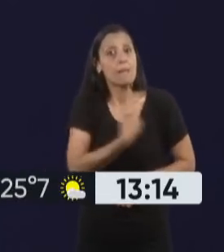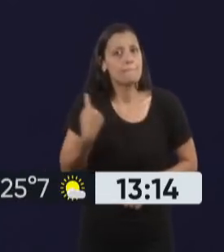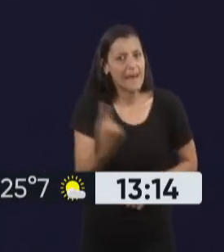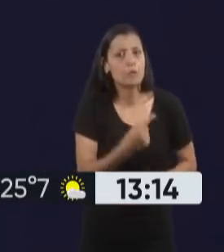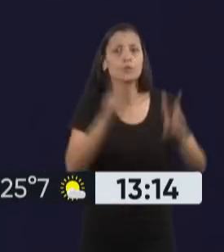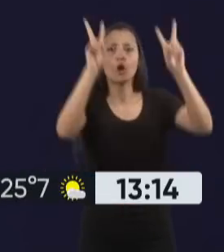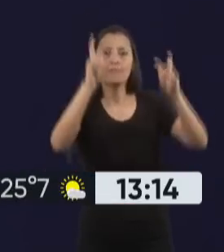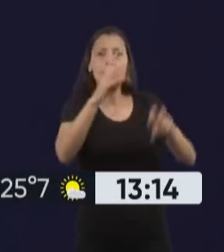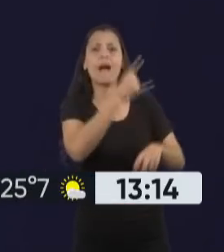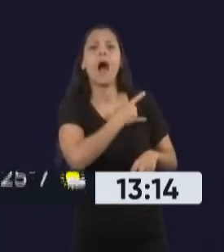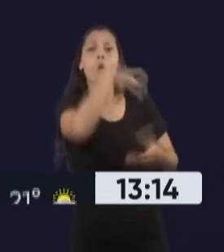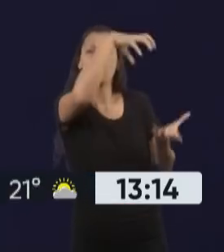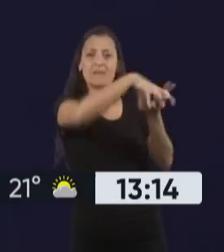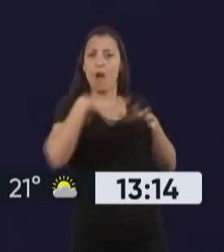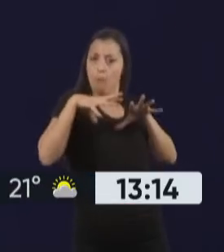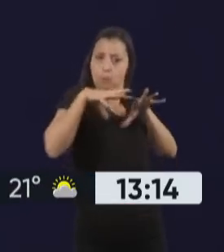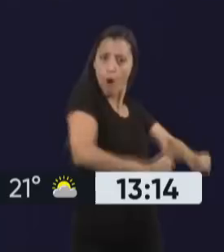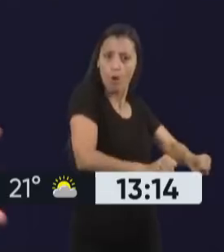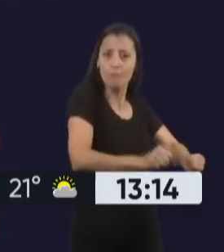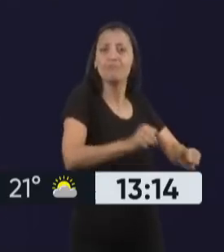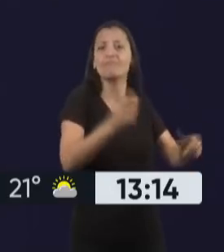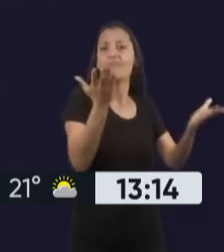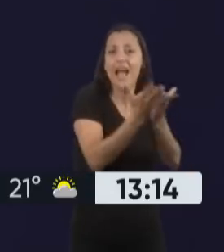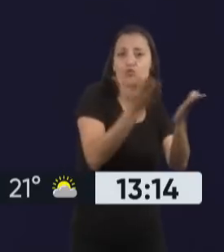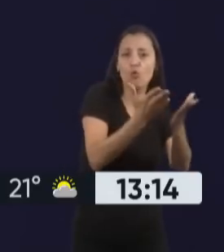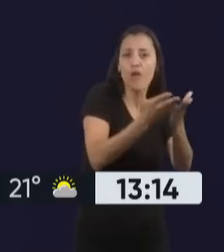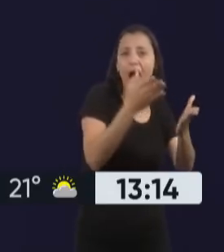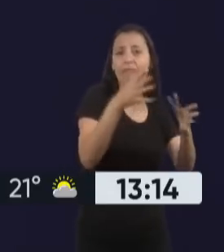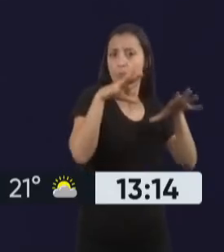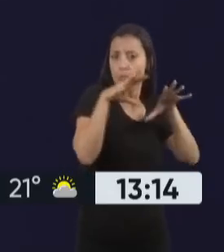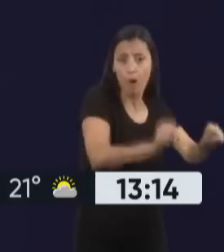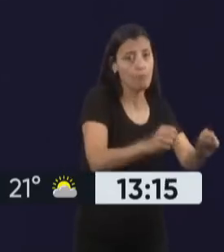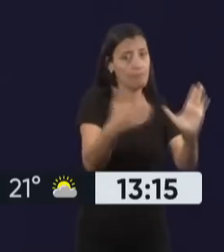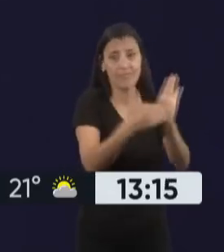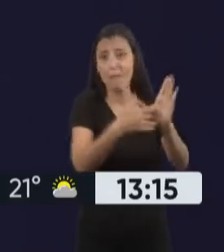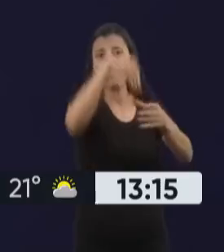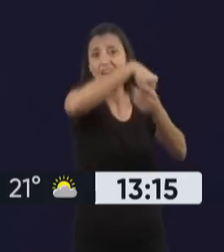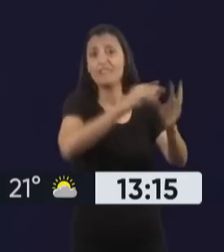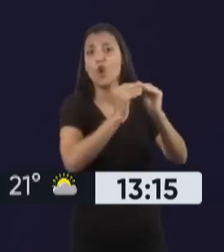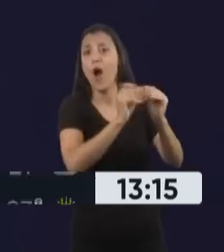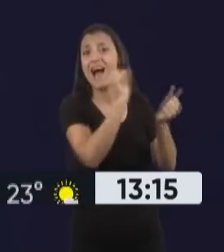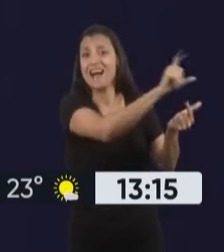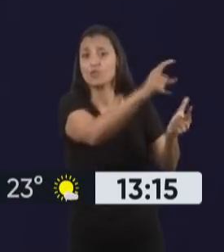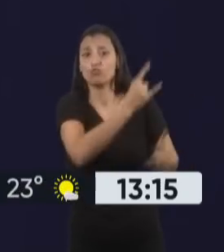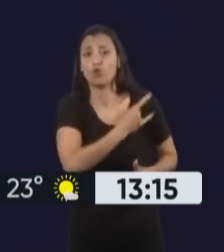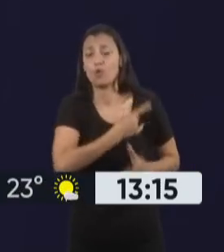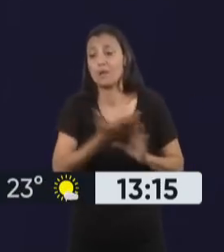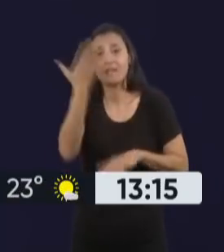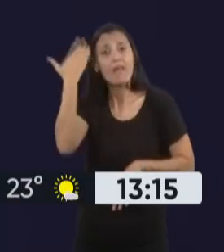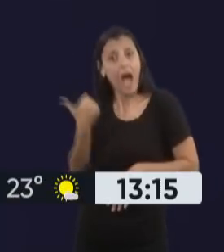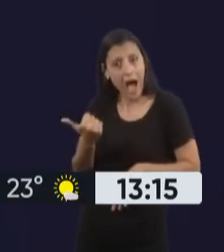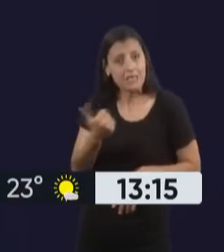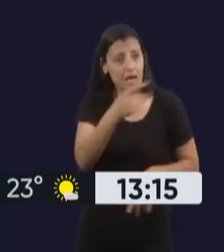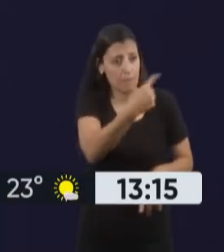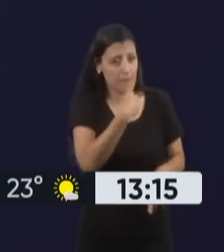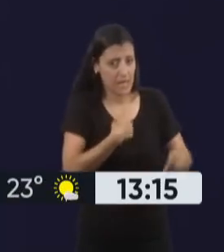las universidades son temas que hoy son internos de cada una de las facultades. Ayer, con mucha pena, me